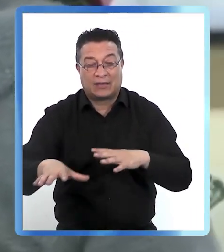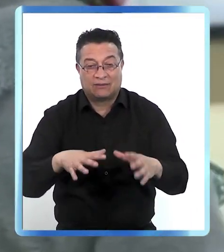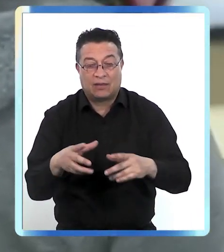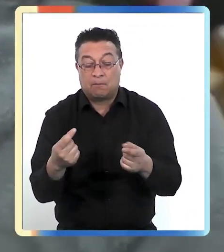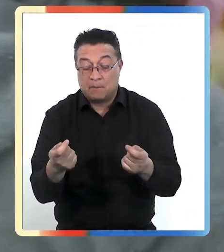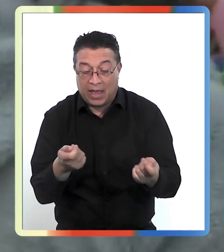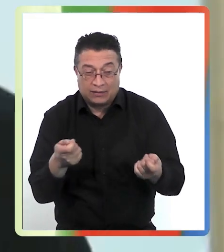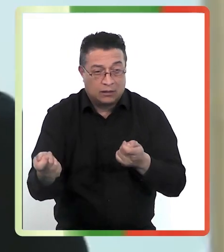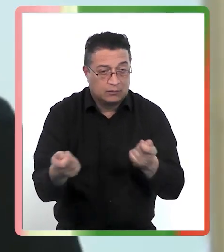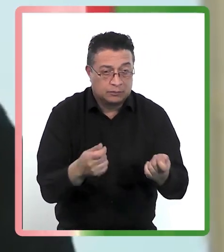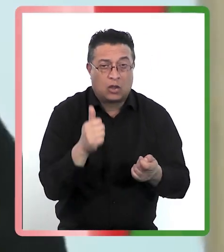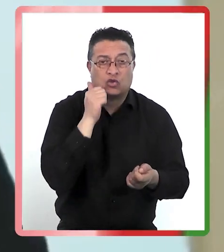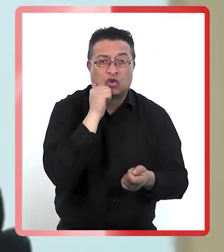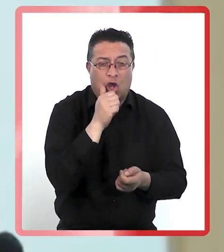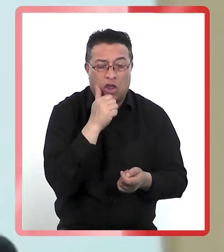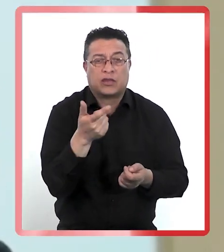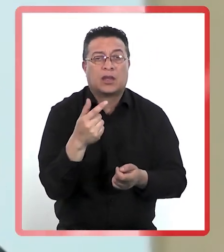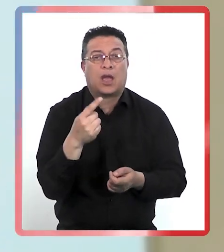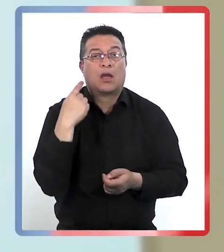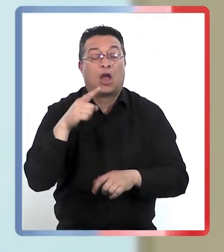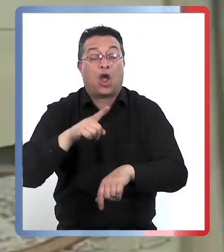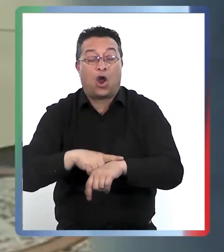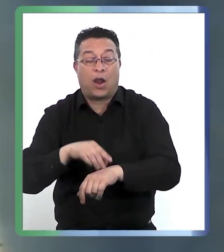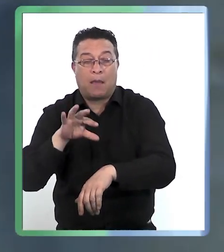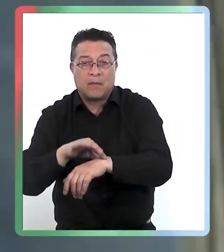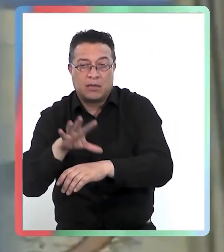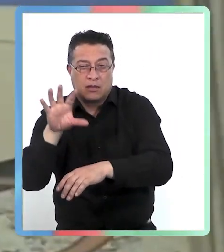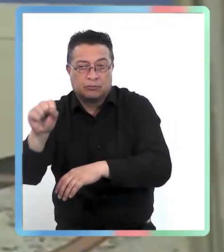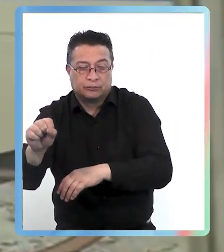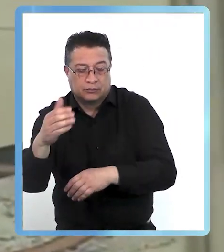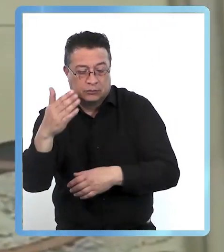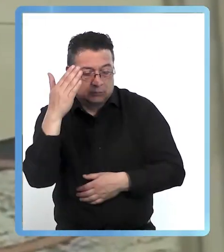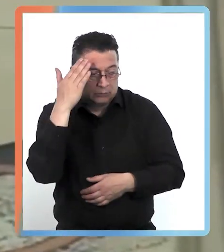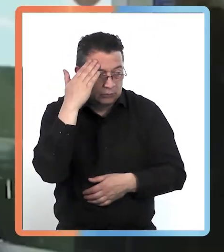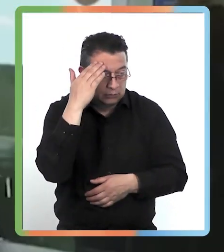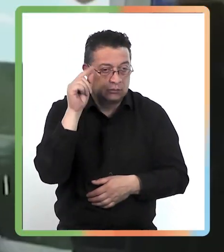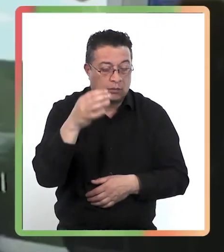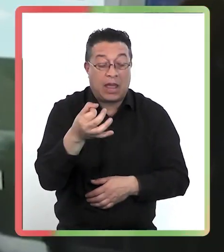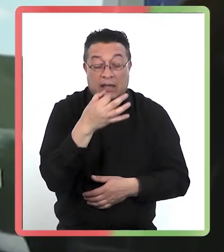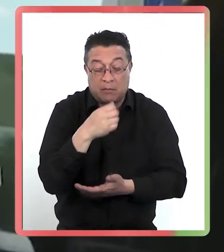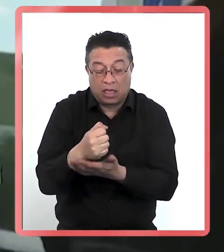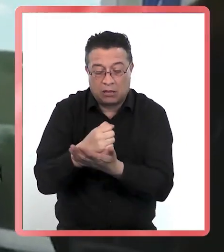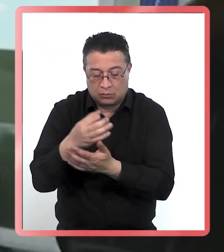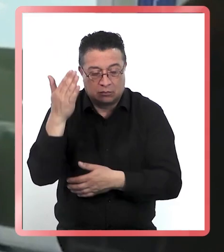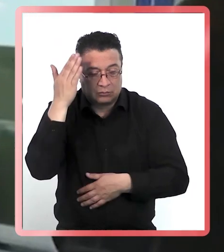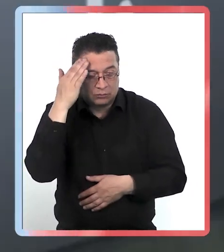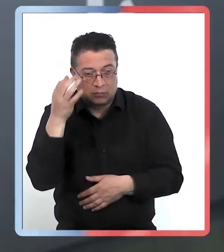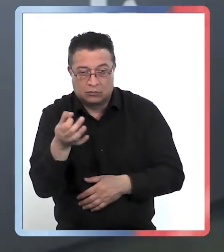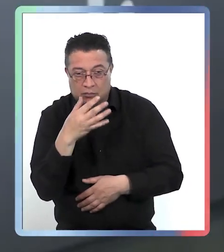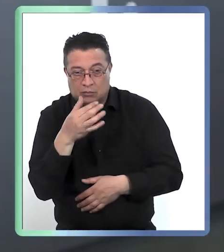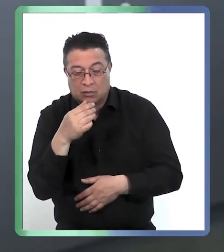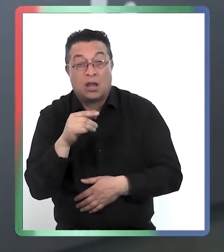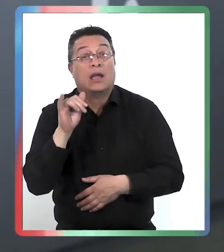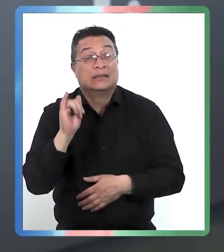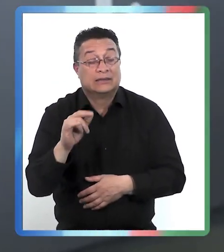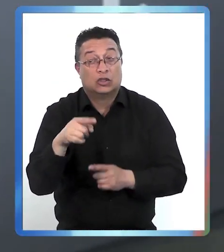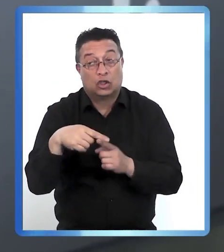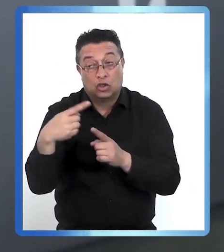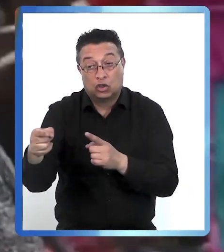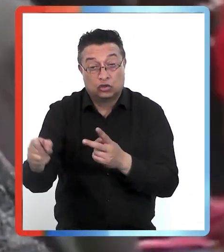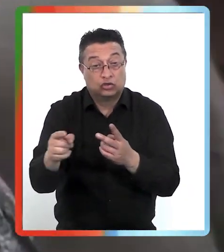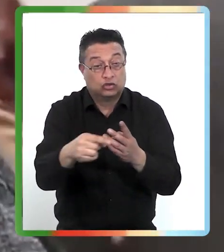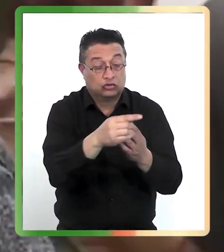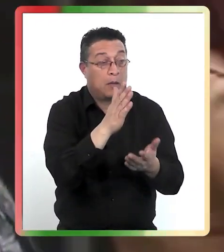actividades del manejo de dinero, del día a día, en la toma de horas médicas, en la toma de remedio. A pesar de que la idea es